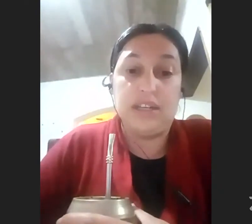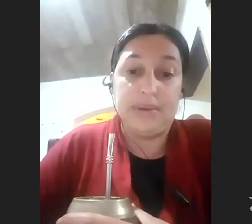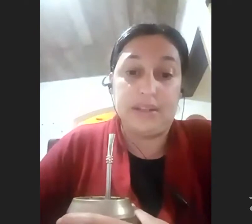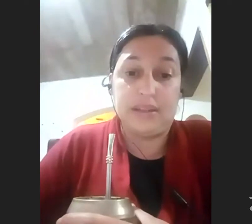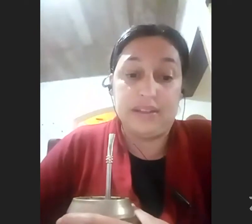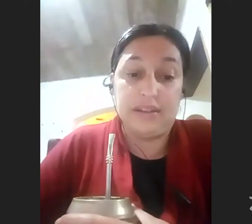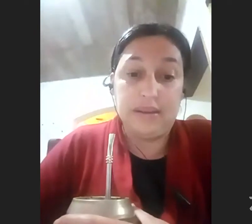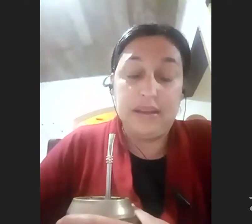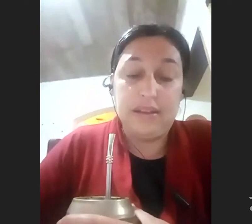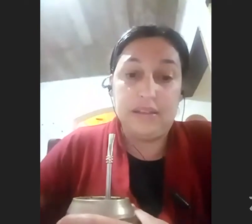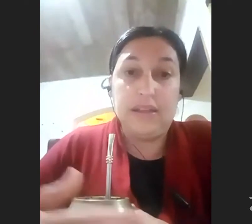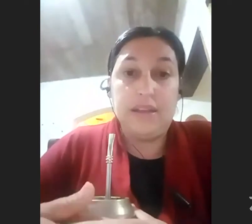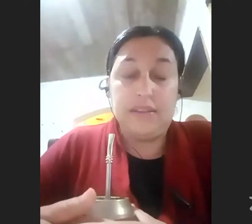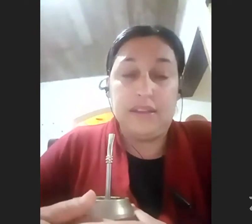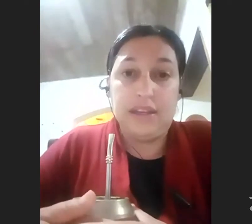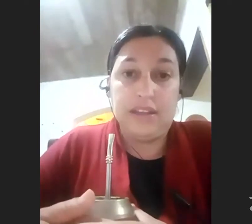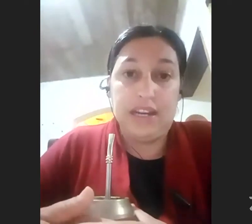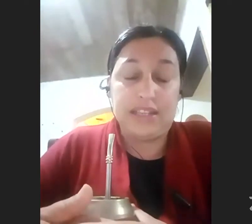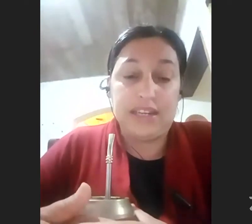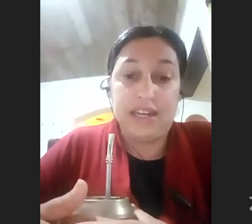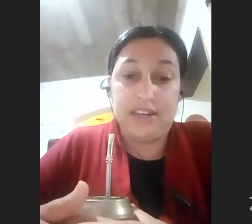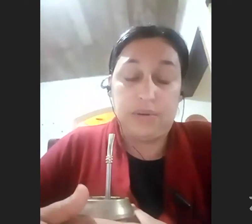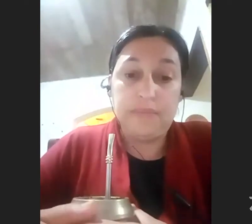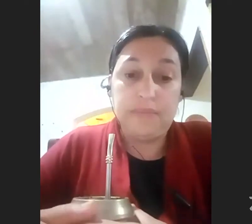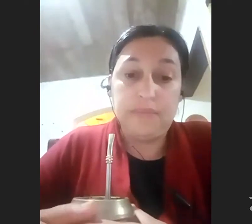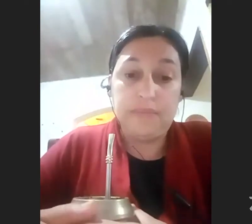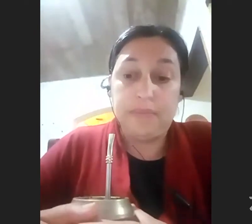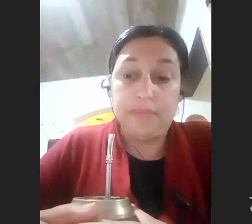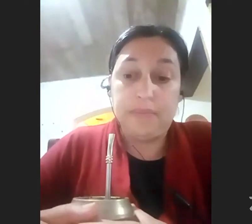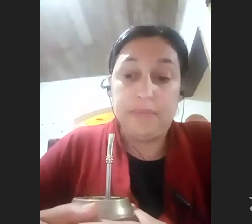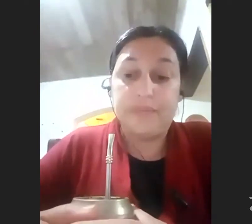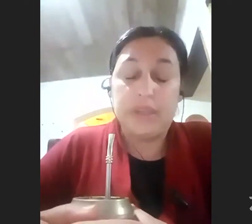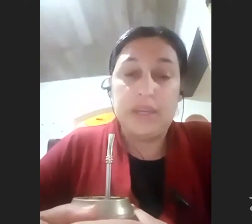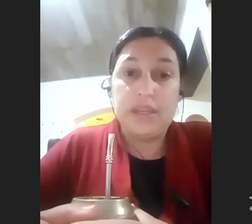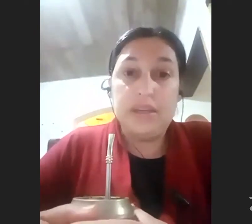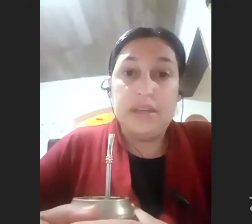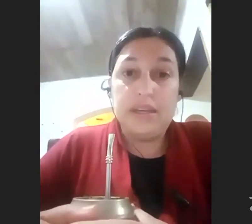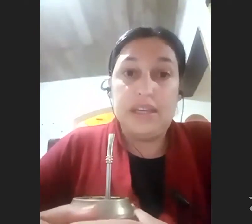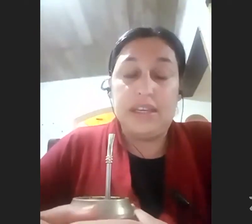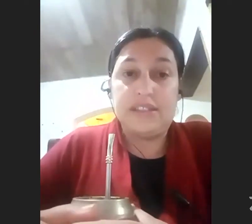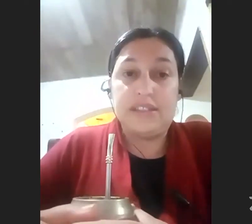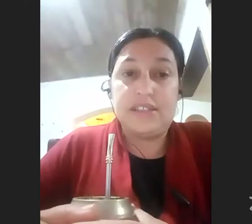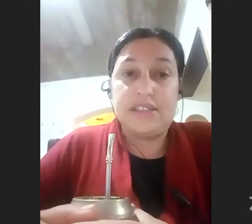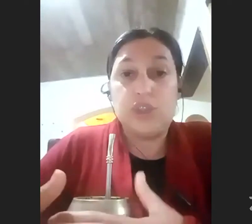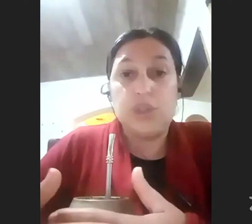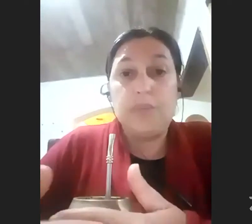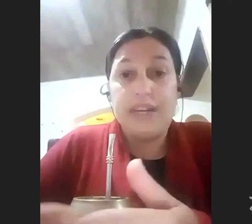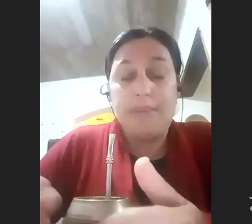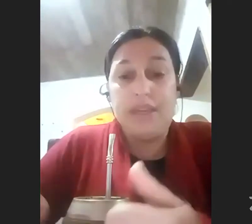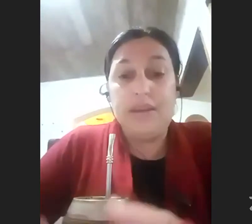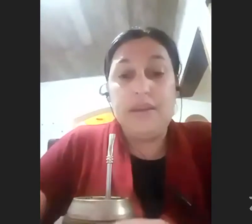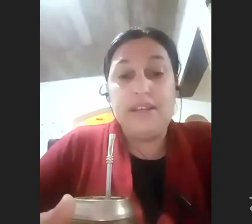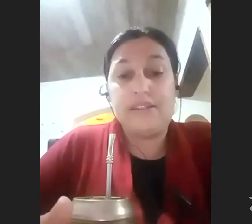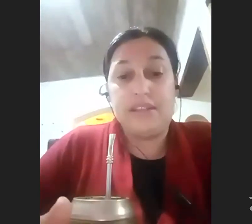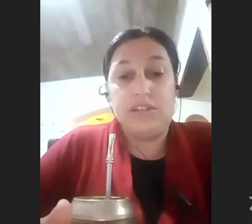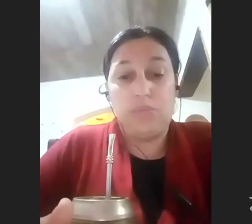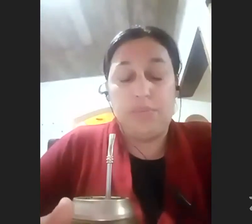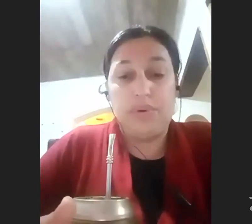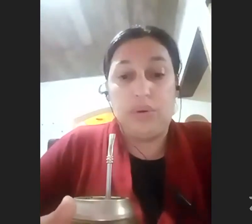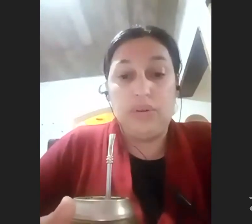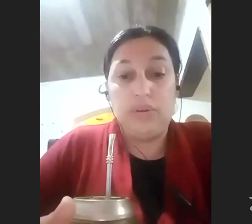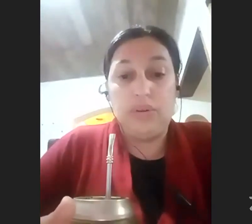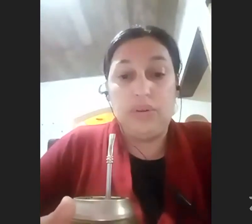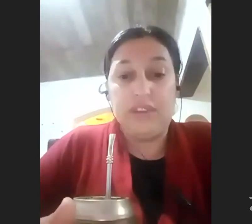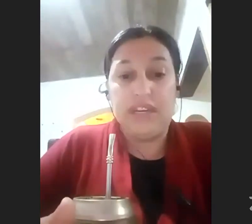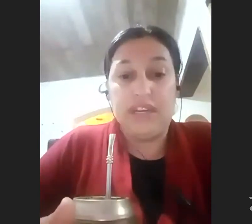ayudándolos en la parte de las tareas, ¿no? O quizás para mí es eso